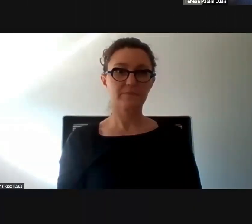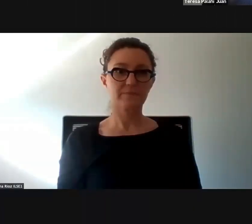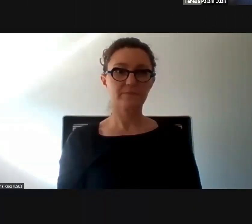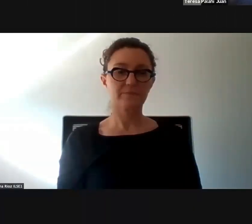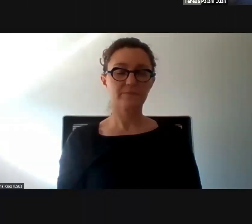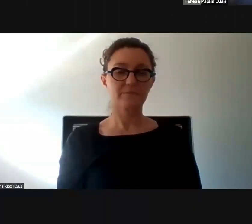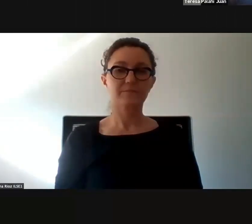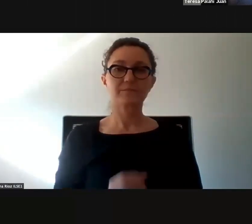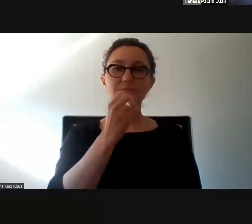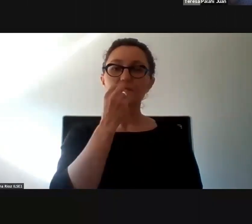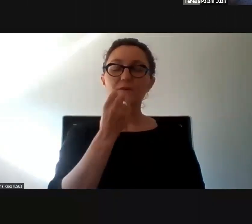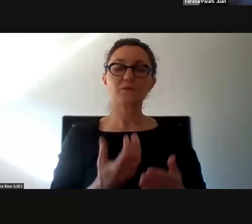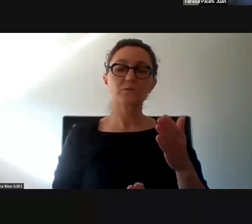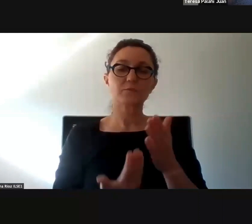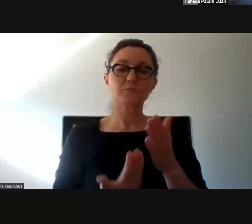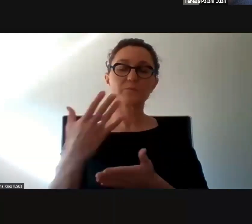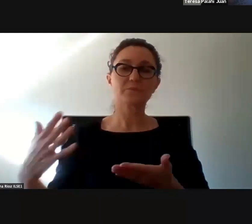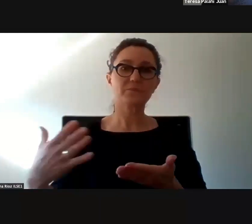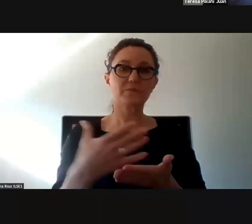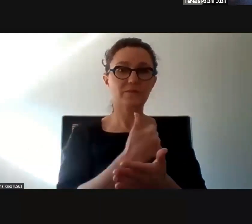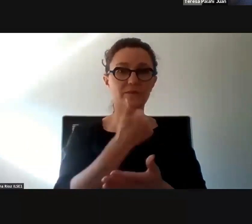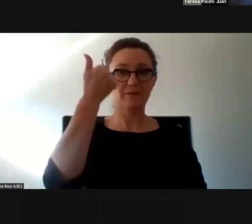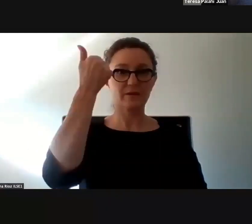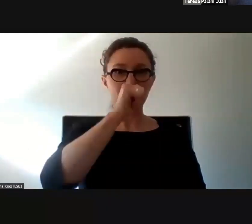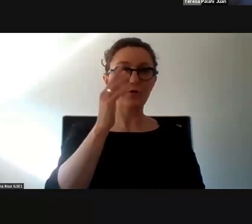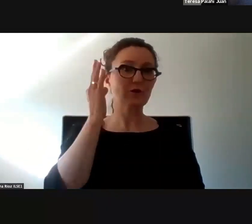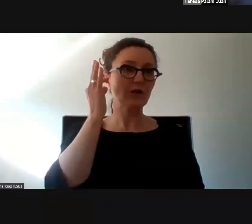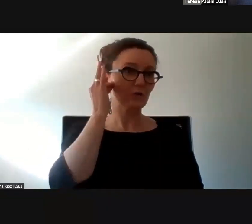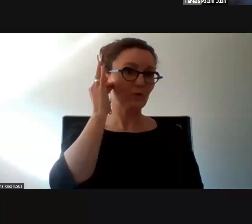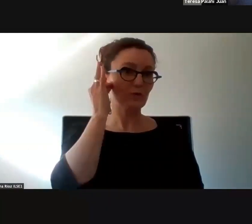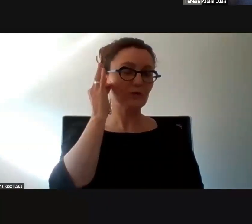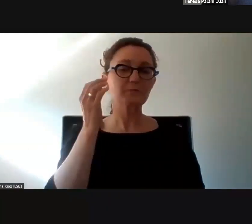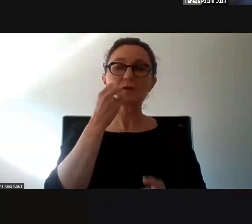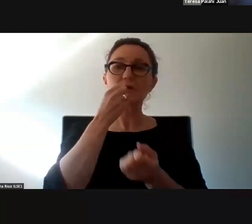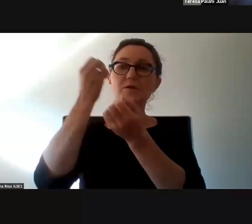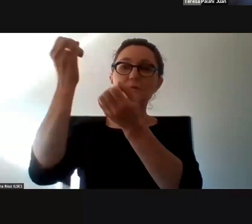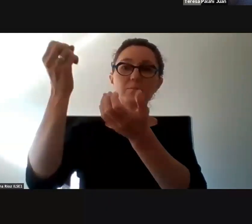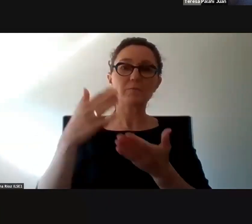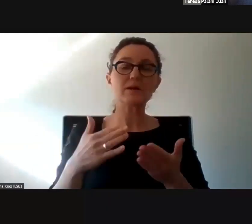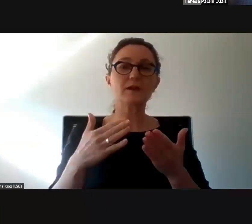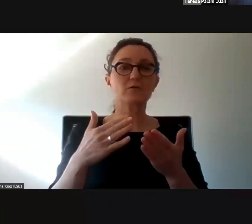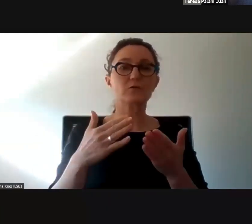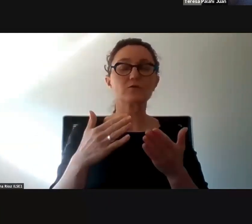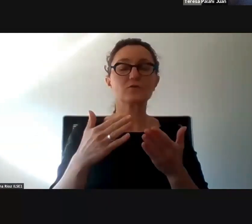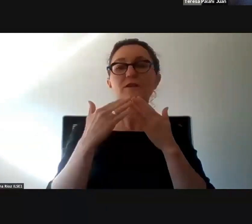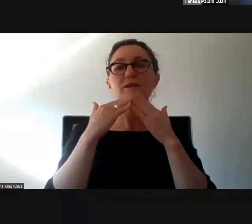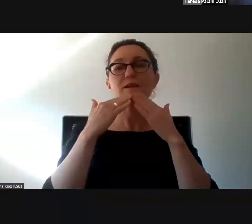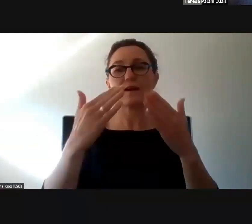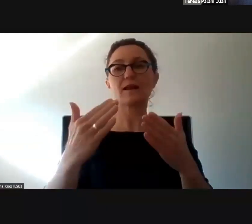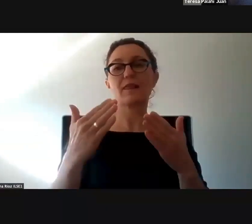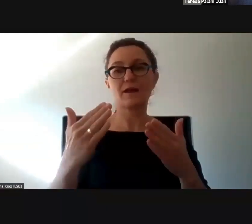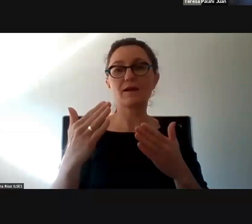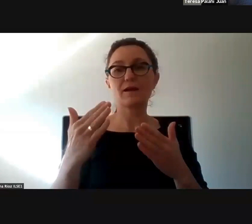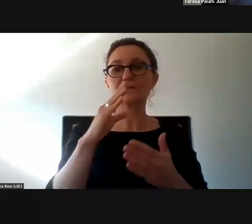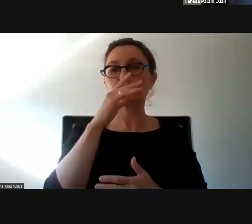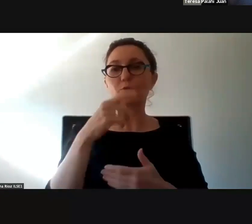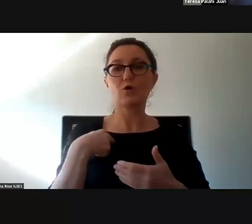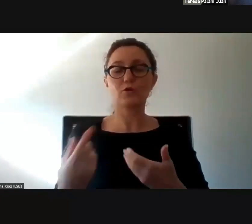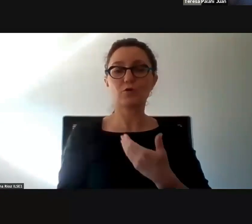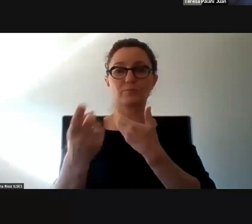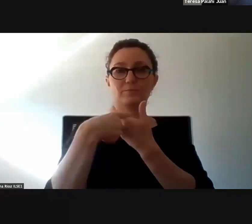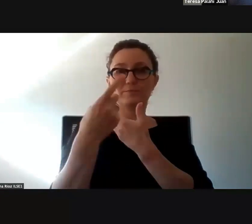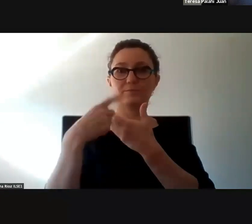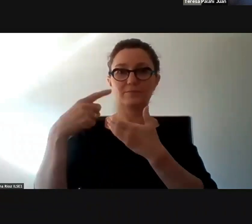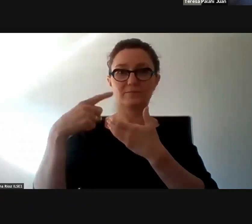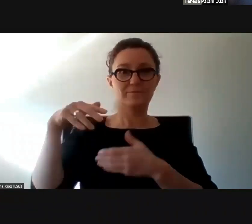Muy buenos días a todos y a todas. Bienvenidos y gracias por sumaros a este espacio